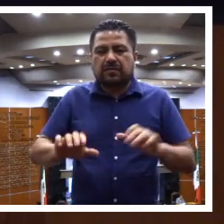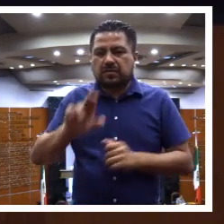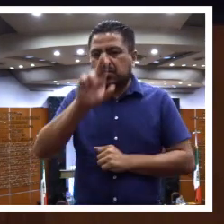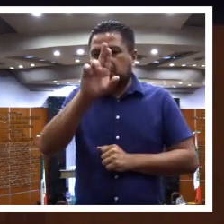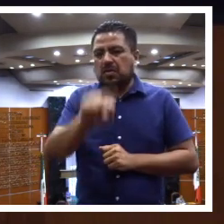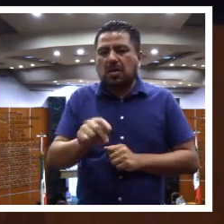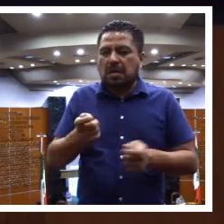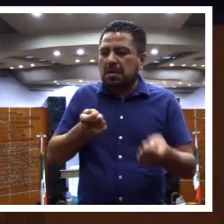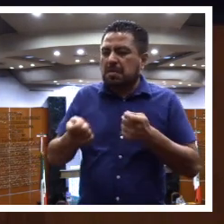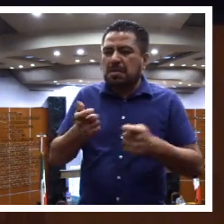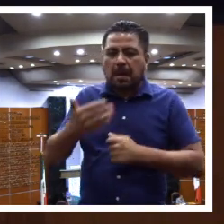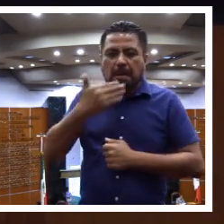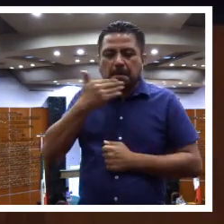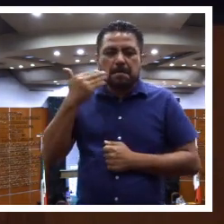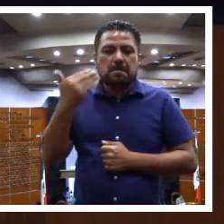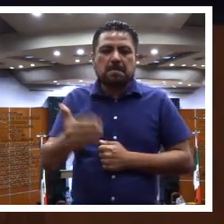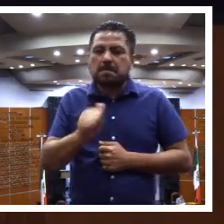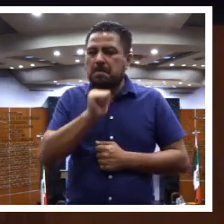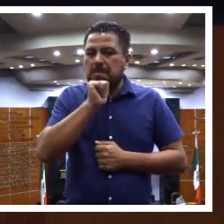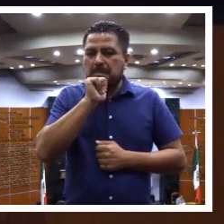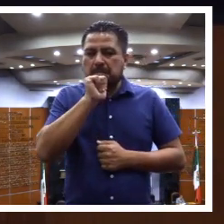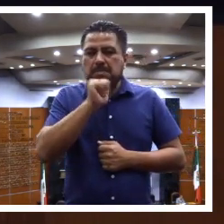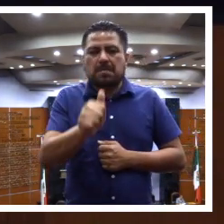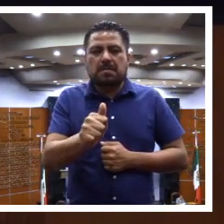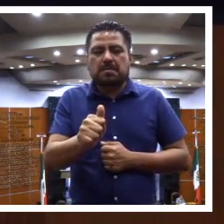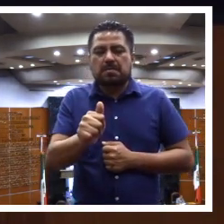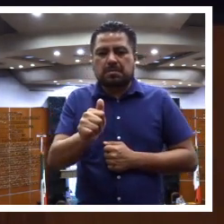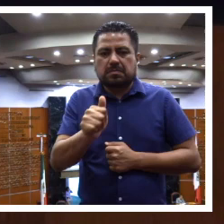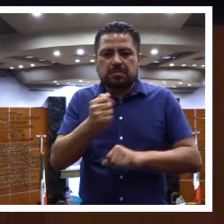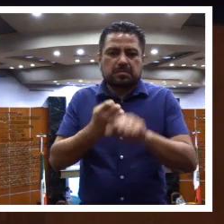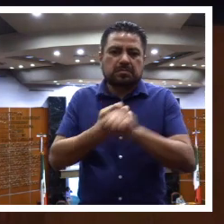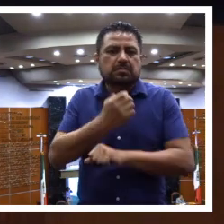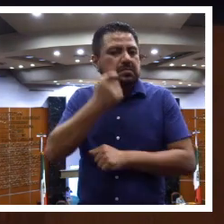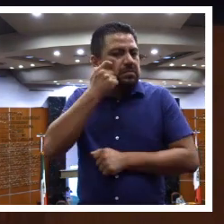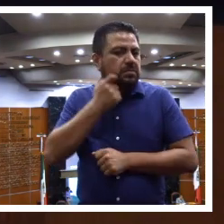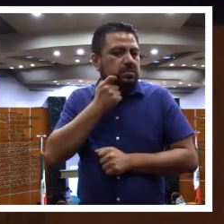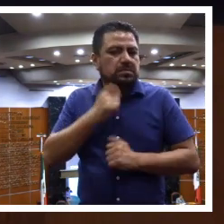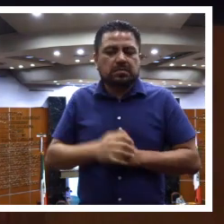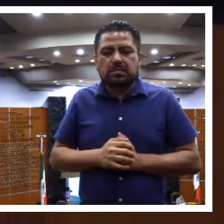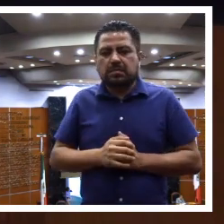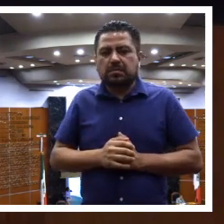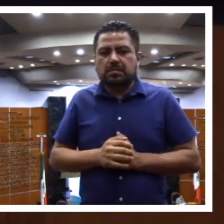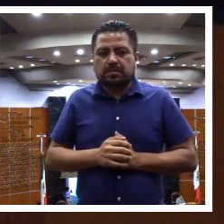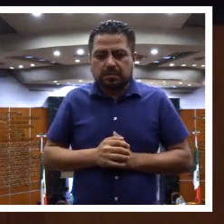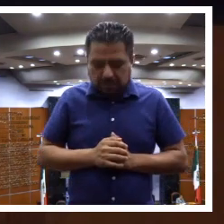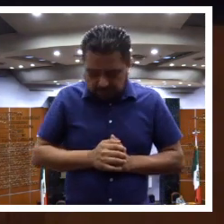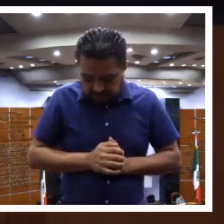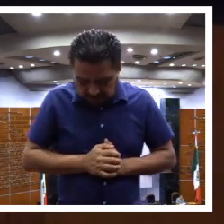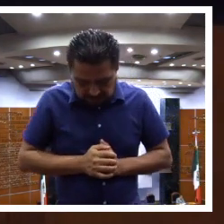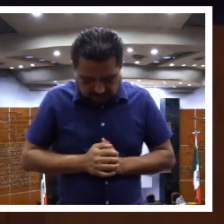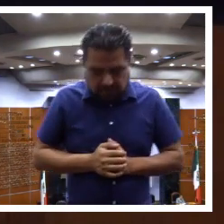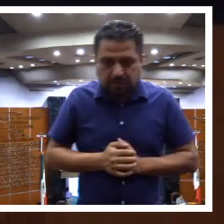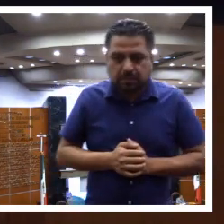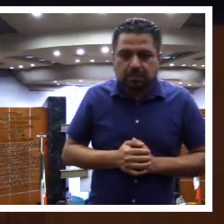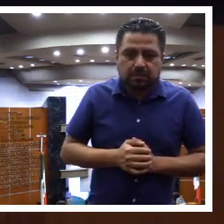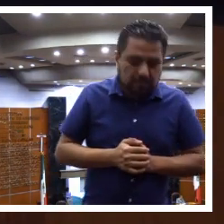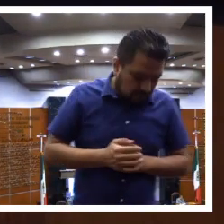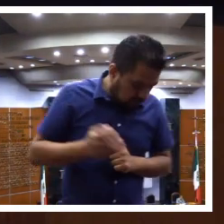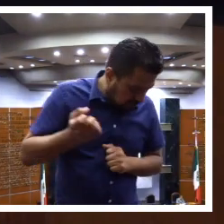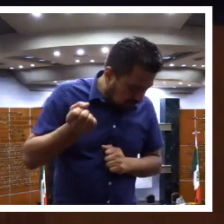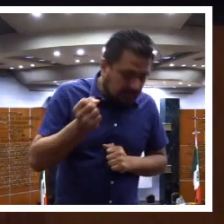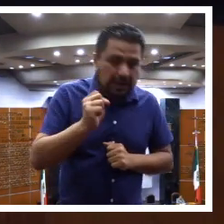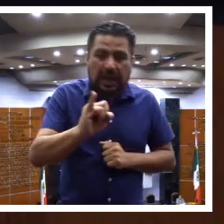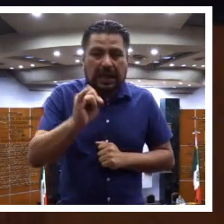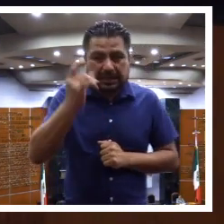están regulados no están regulados en nuestro estado en ese orden de